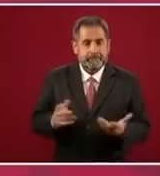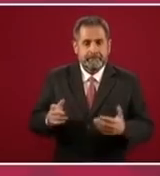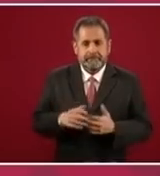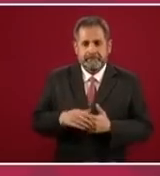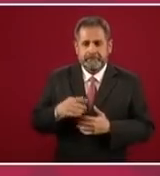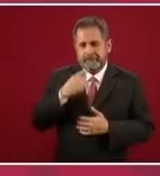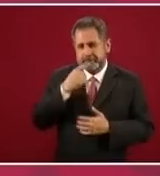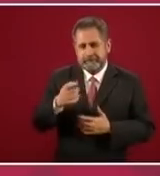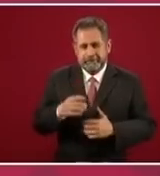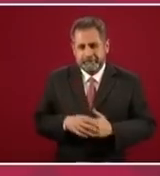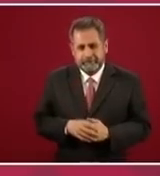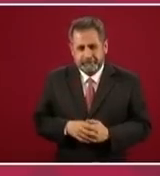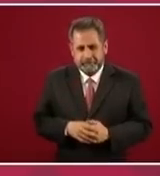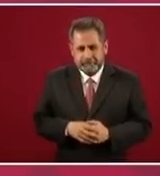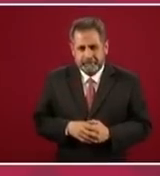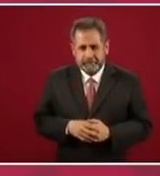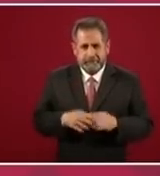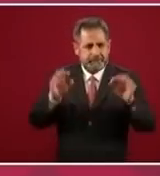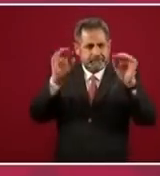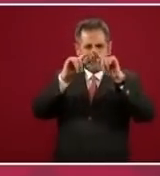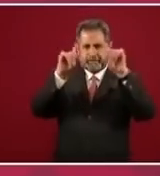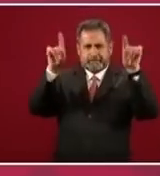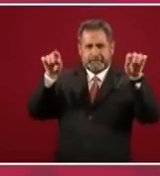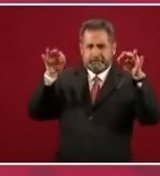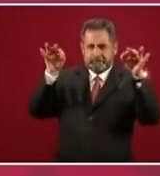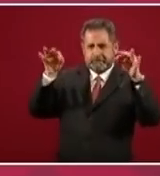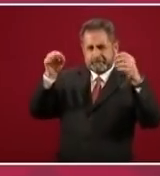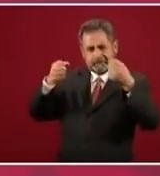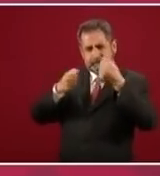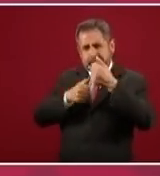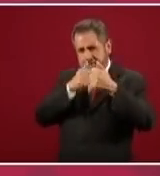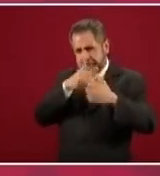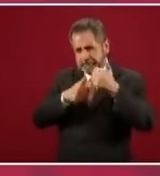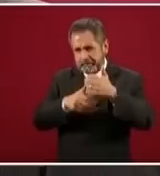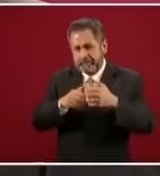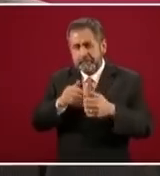mantas en inglés